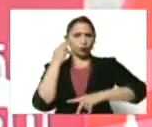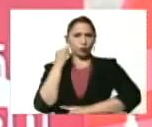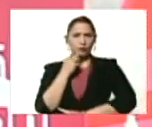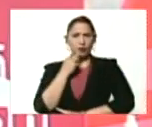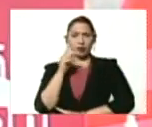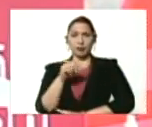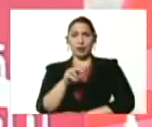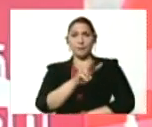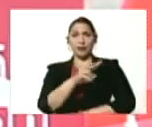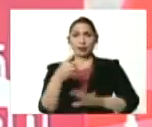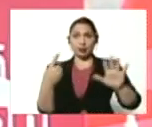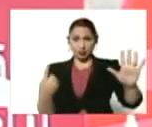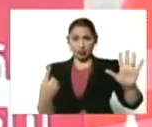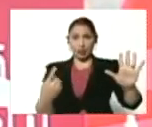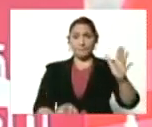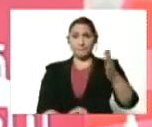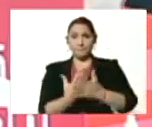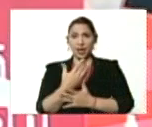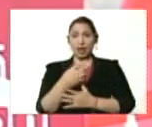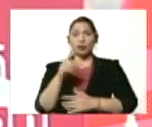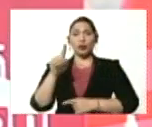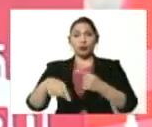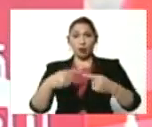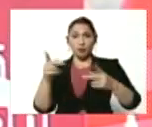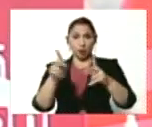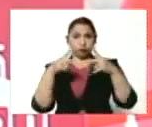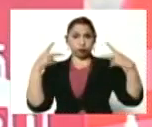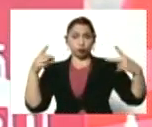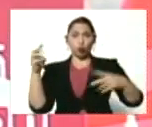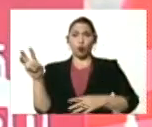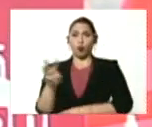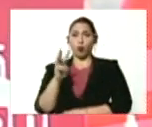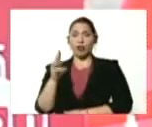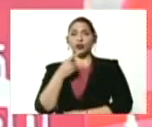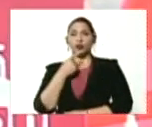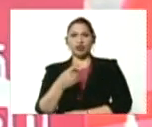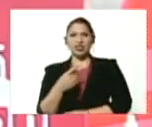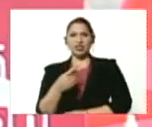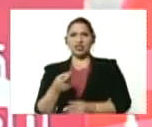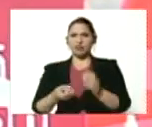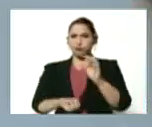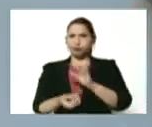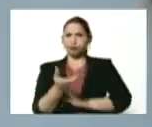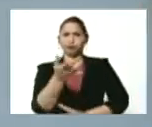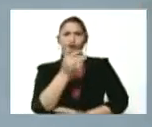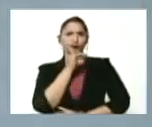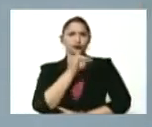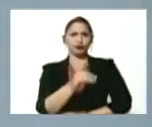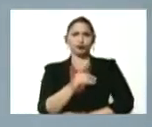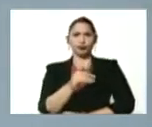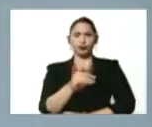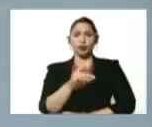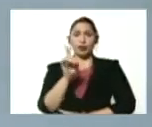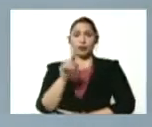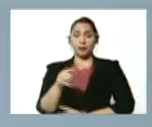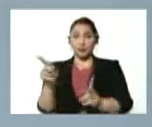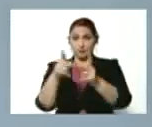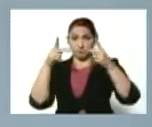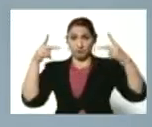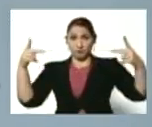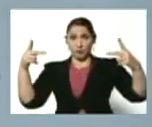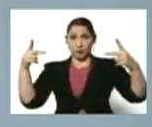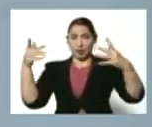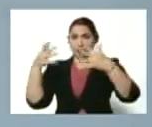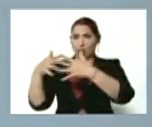Y el 26 de mayo, después que The Washington Post publica ese contrato y los anexos, el diario The Wall Street Journal